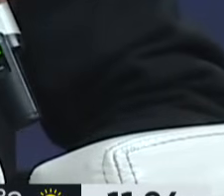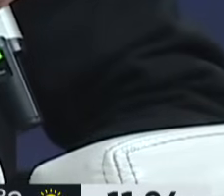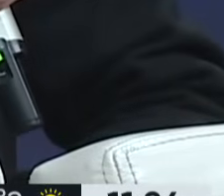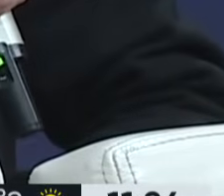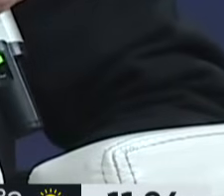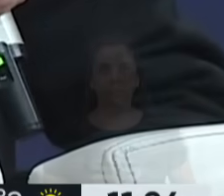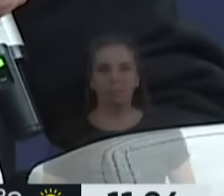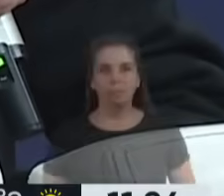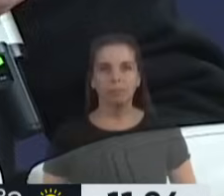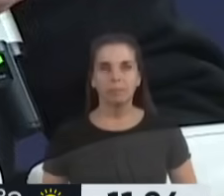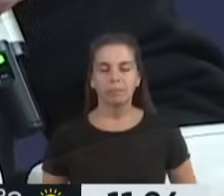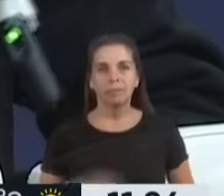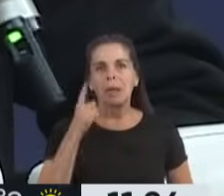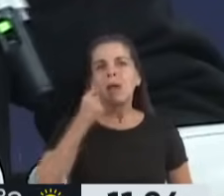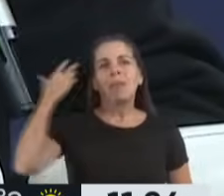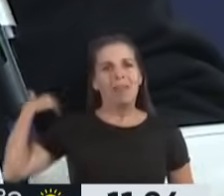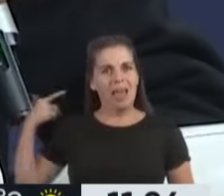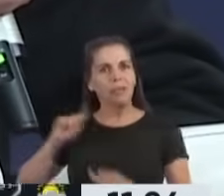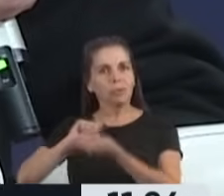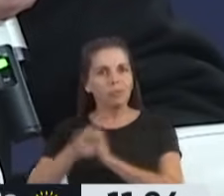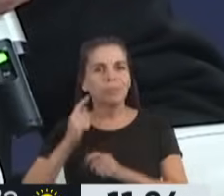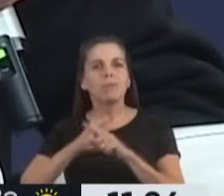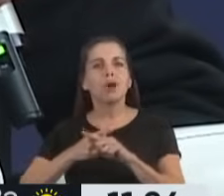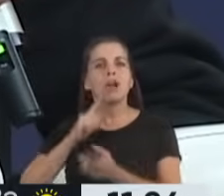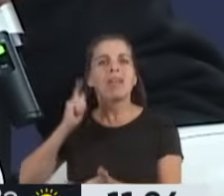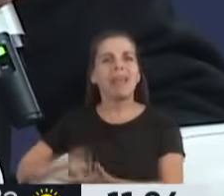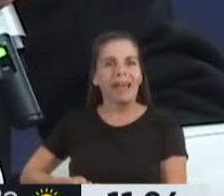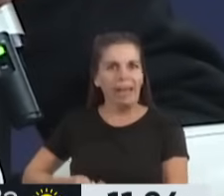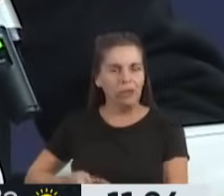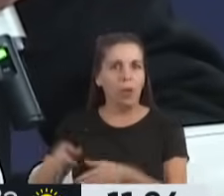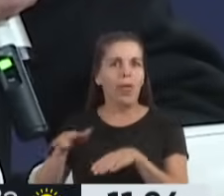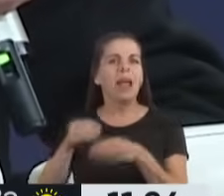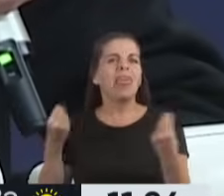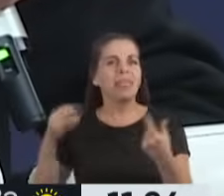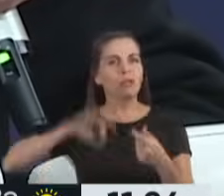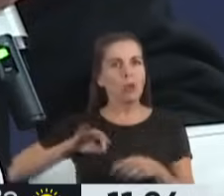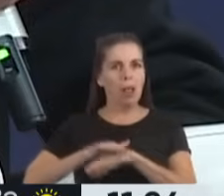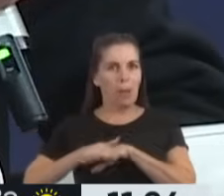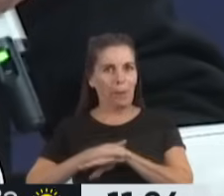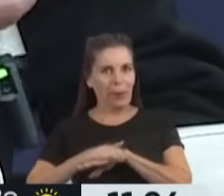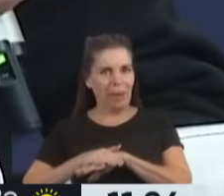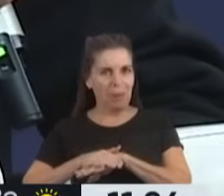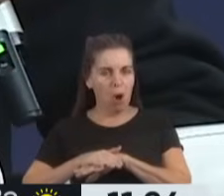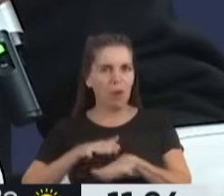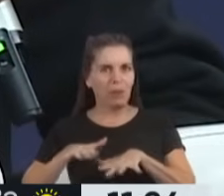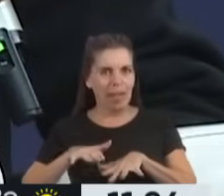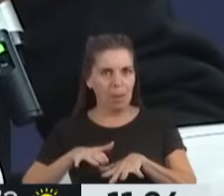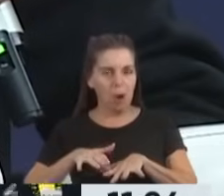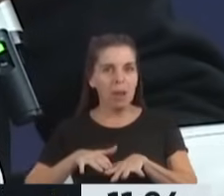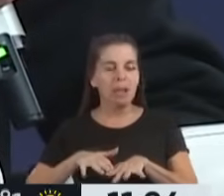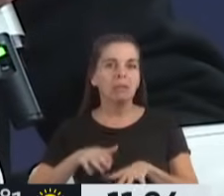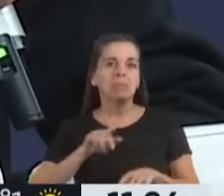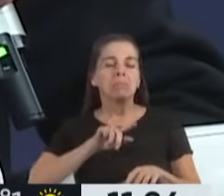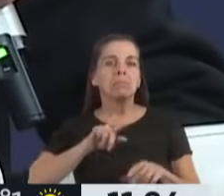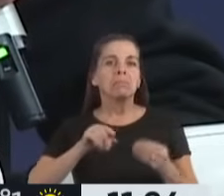Hace unos días se produjo una modificación por decreto del salario mínimo vital y móvil, que se elevó